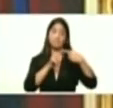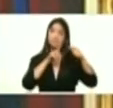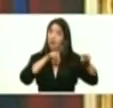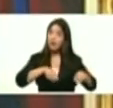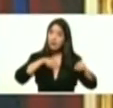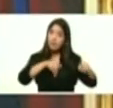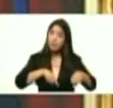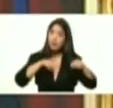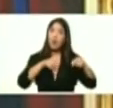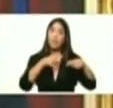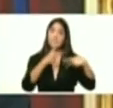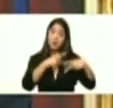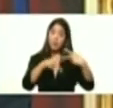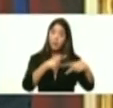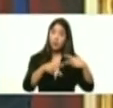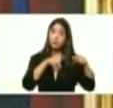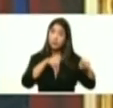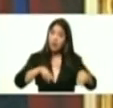para producir,